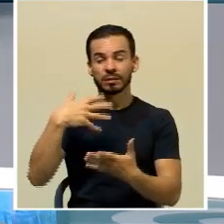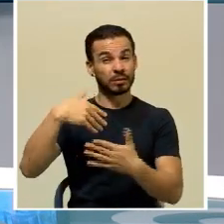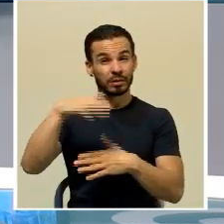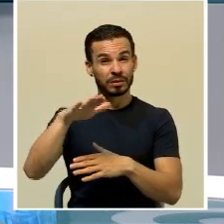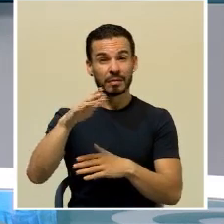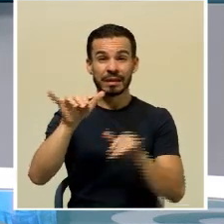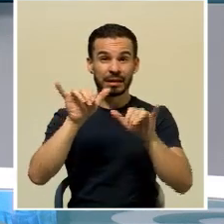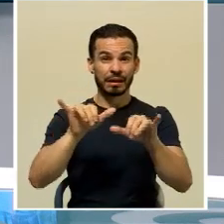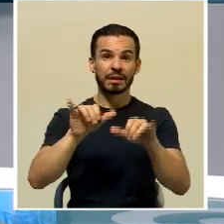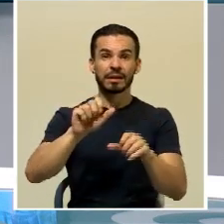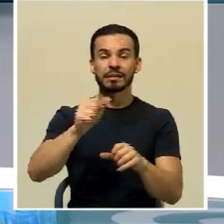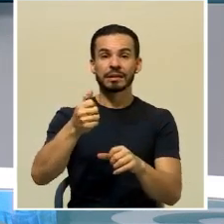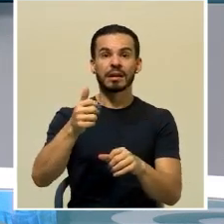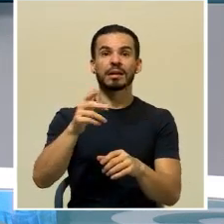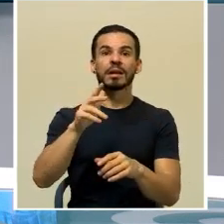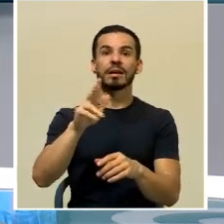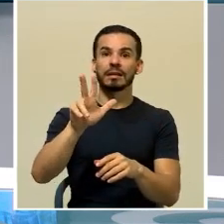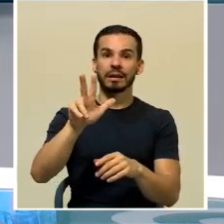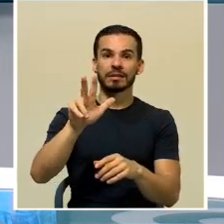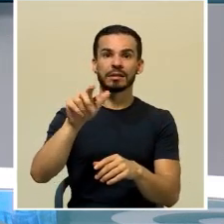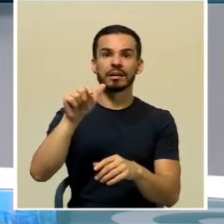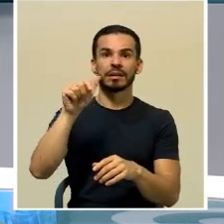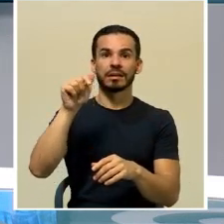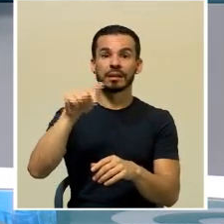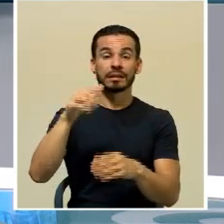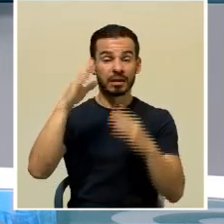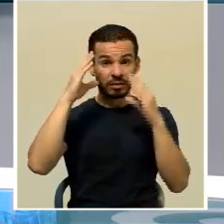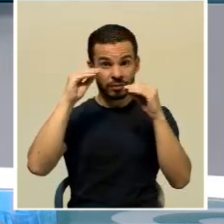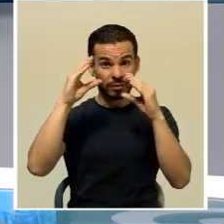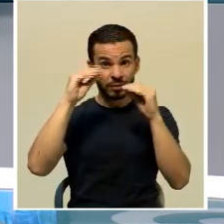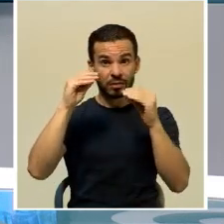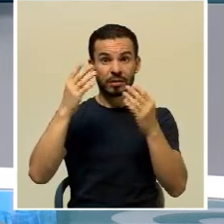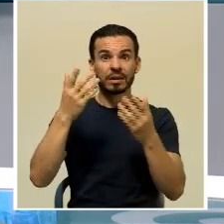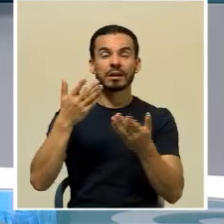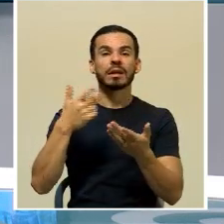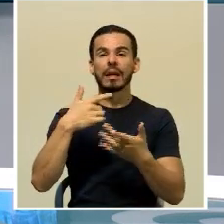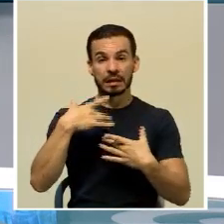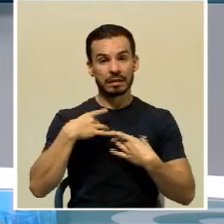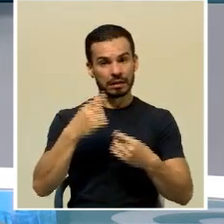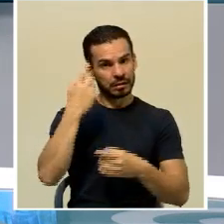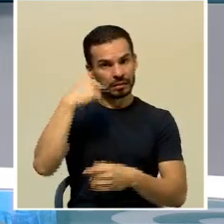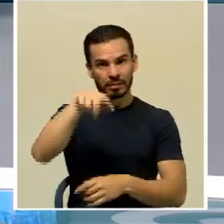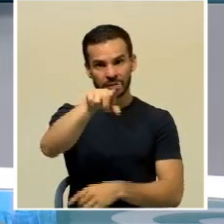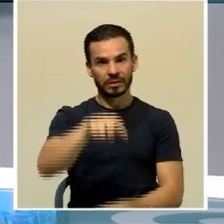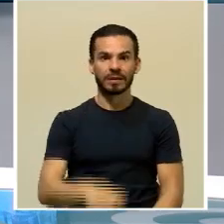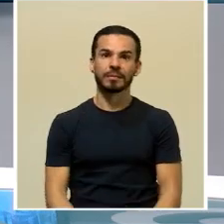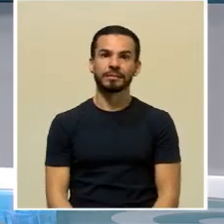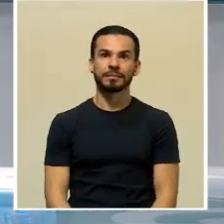vaya, quédese en la señal del TRACE. Esta información le interesa.